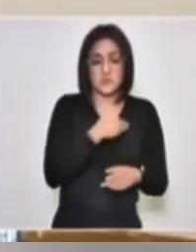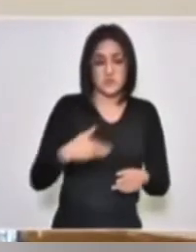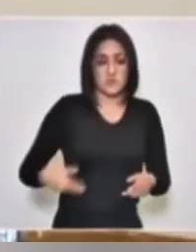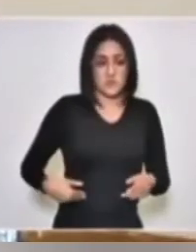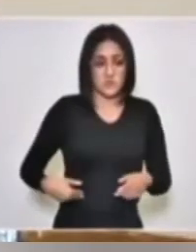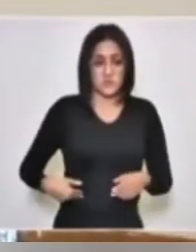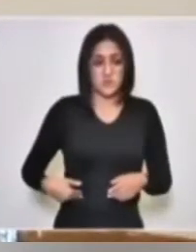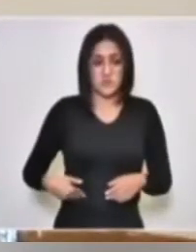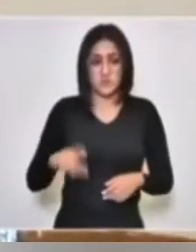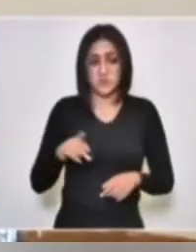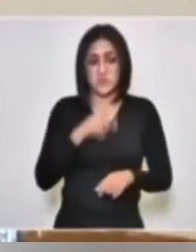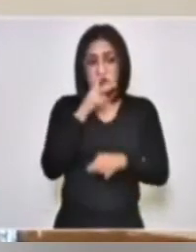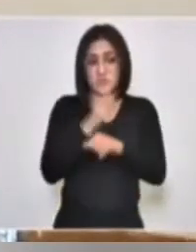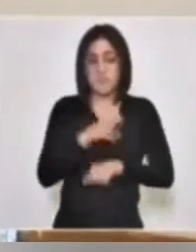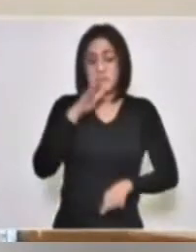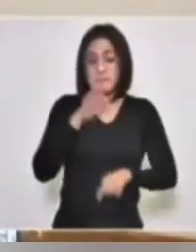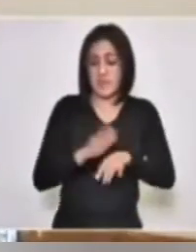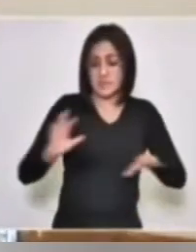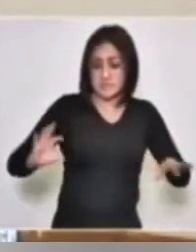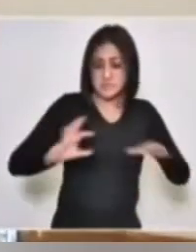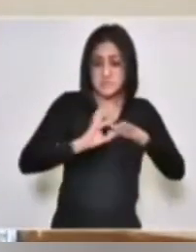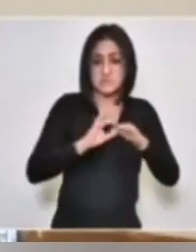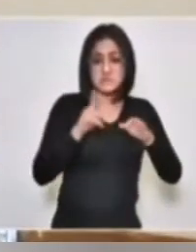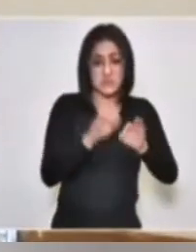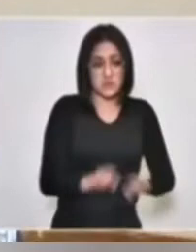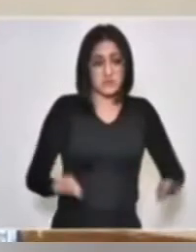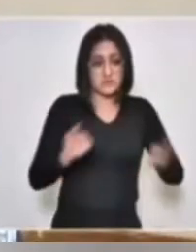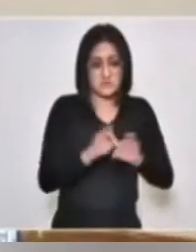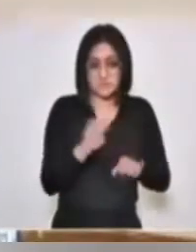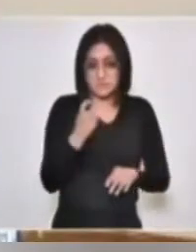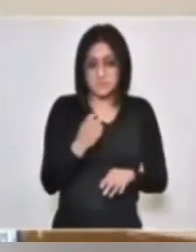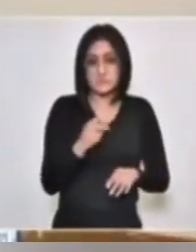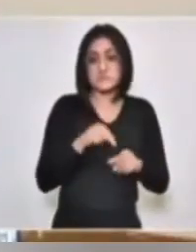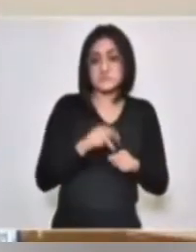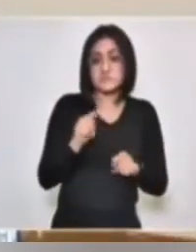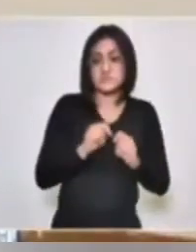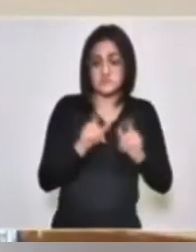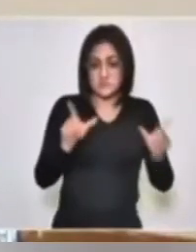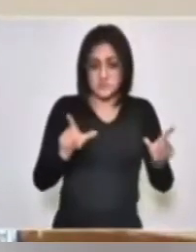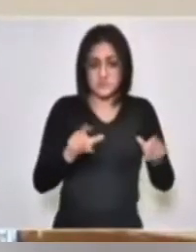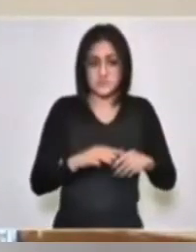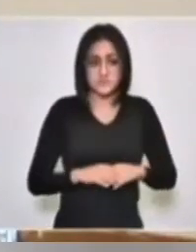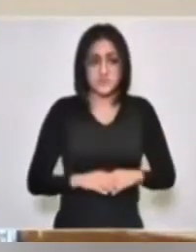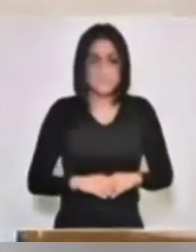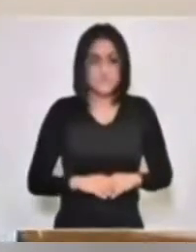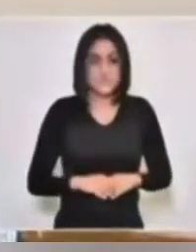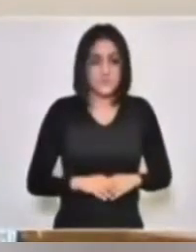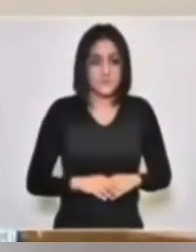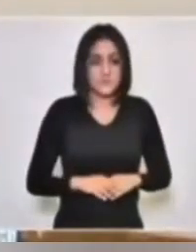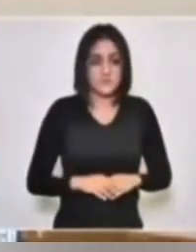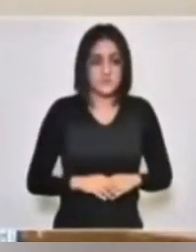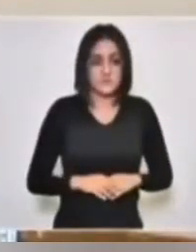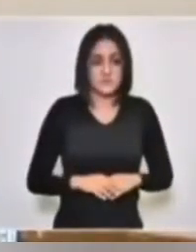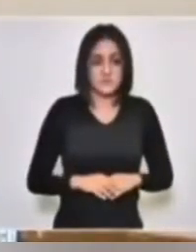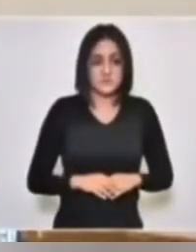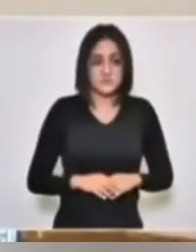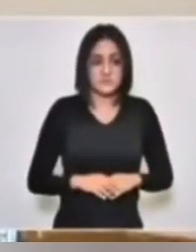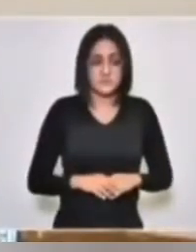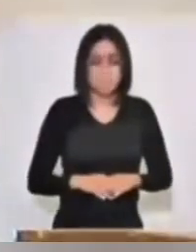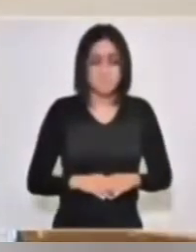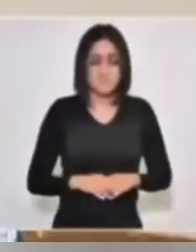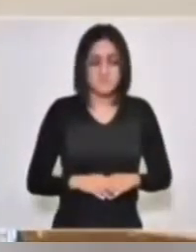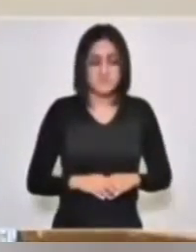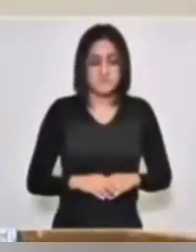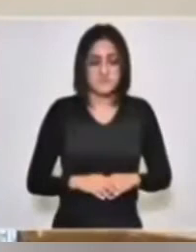la segunda zona más importante del país, metropolitana, ¿sí? O conurbada, como le